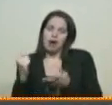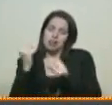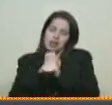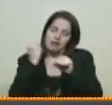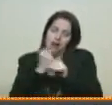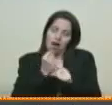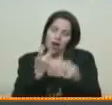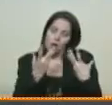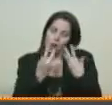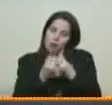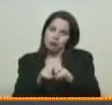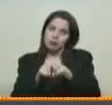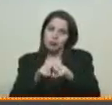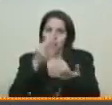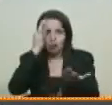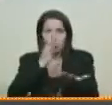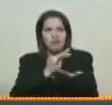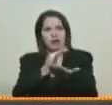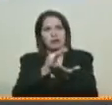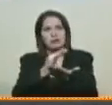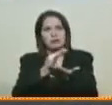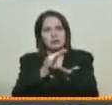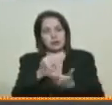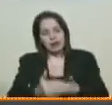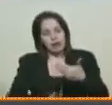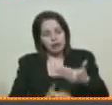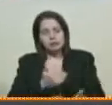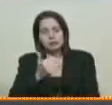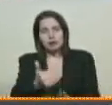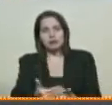fe, a avanzar.